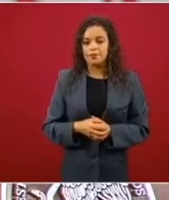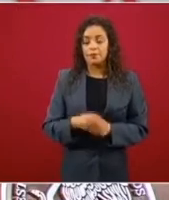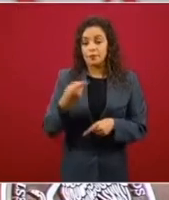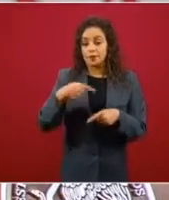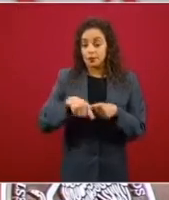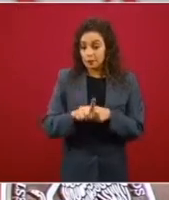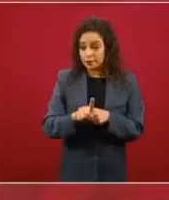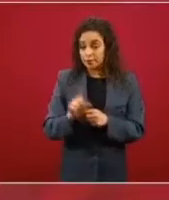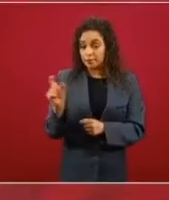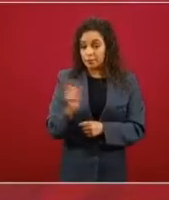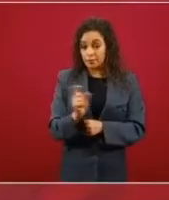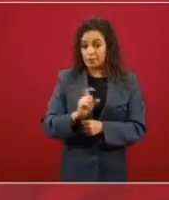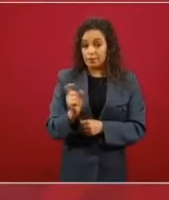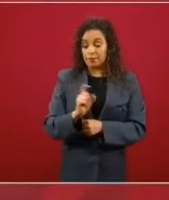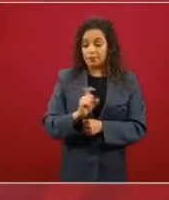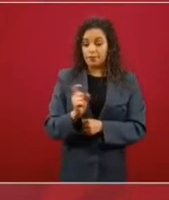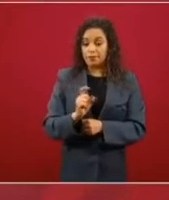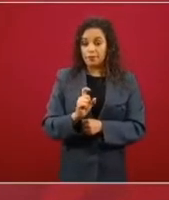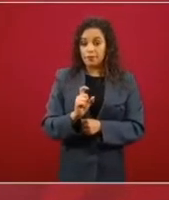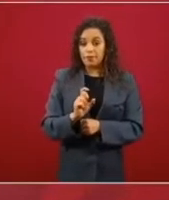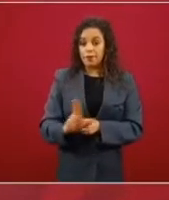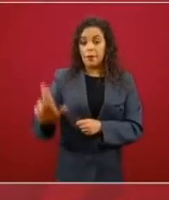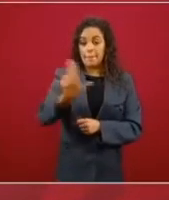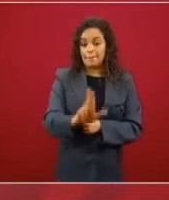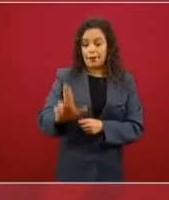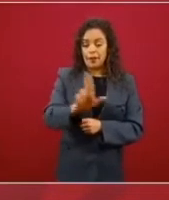iniciaría yo el martes